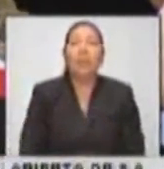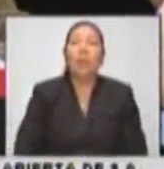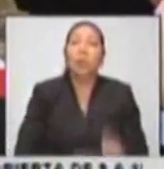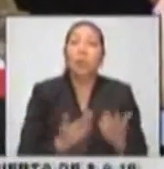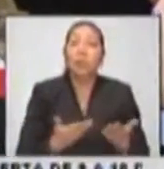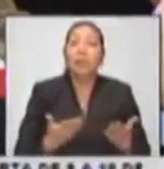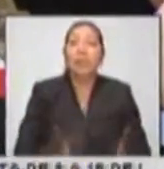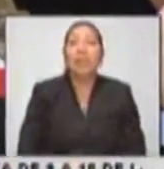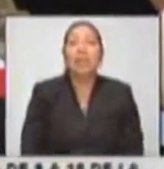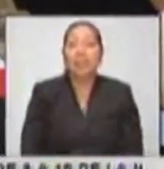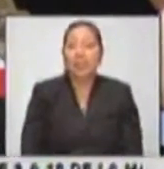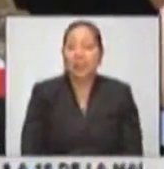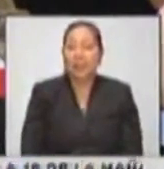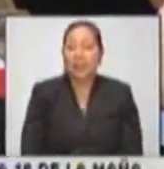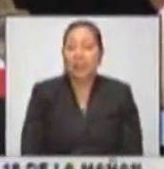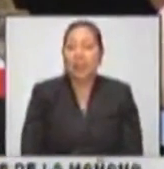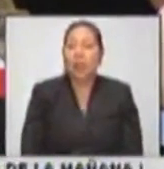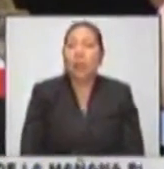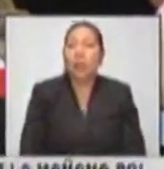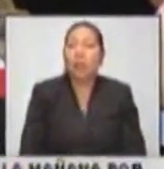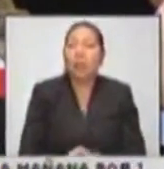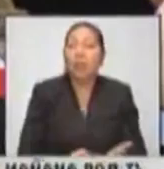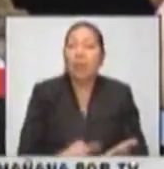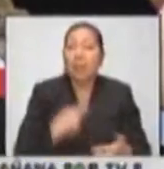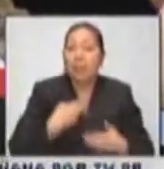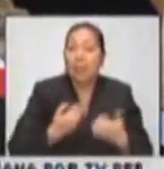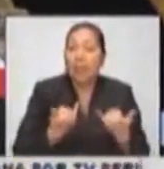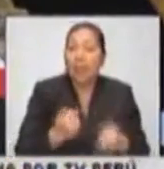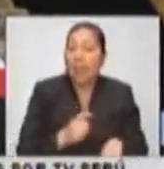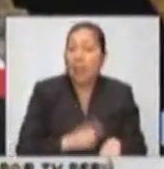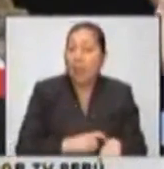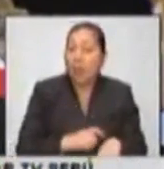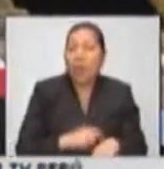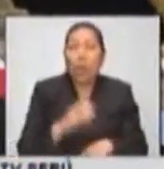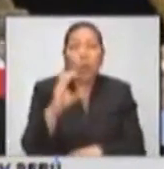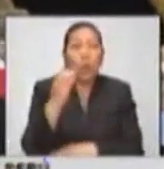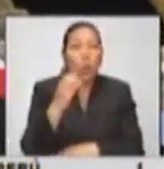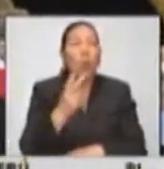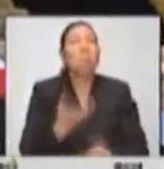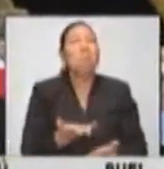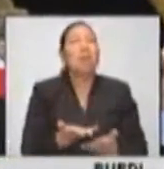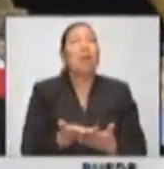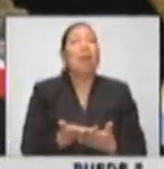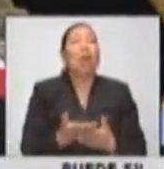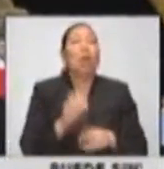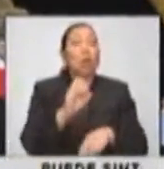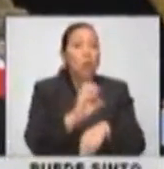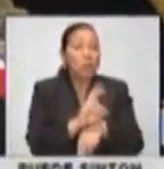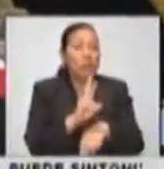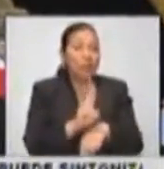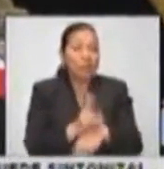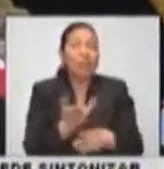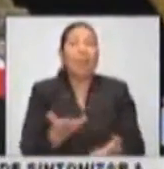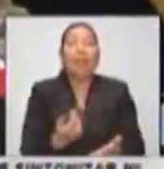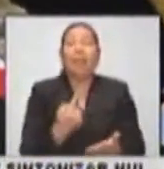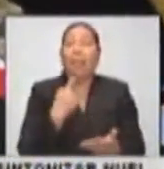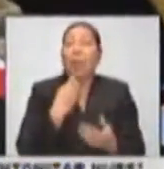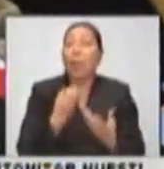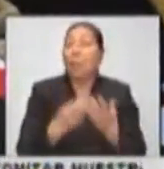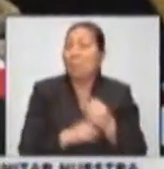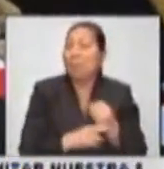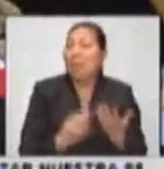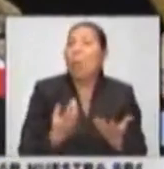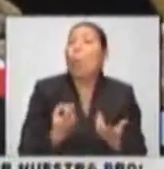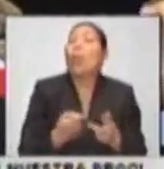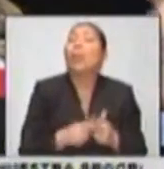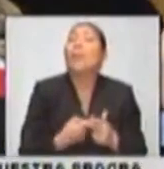casos de cómo los que están en proceso en este momento, Colombia, Costa Rica, Letonia, han ido avanzando. Miren cuándo empezaron